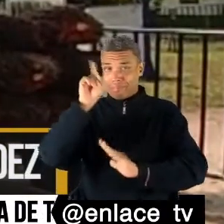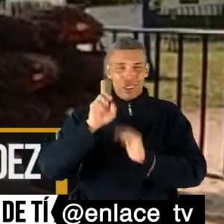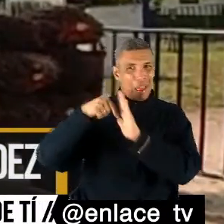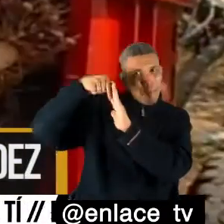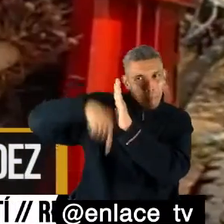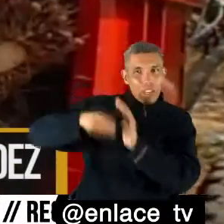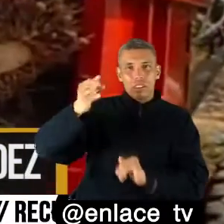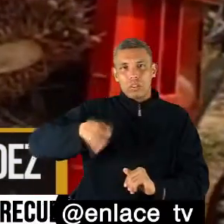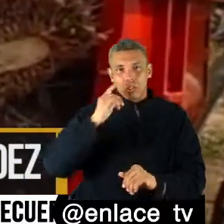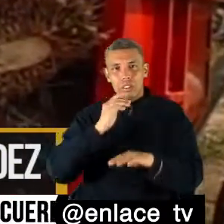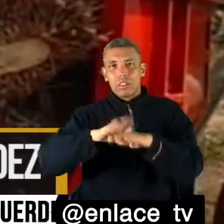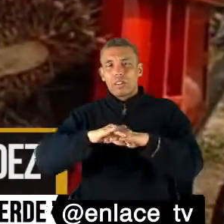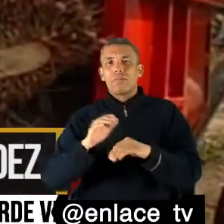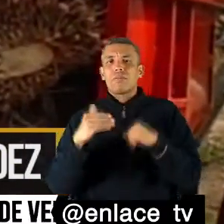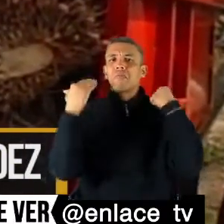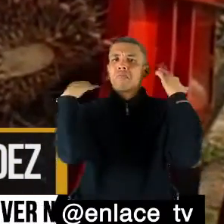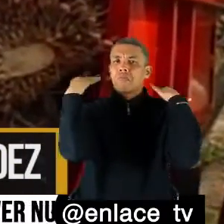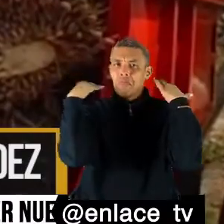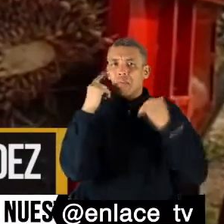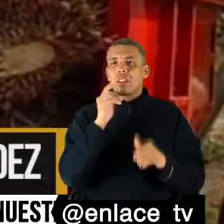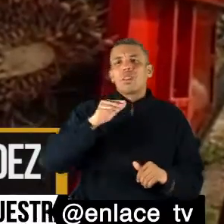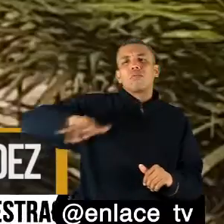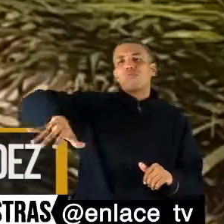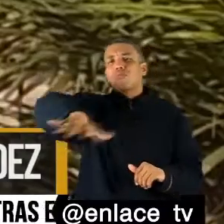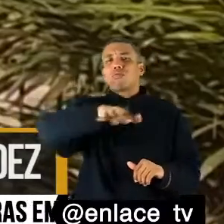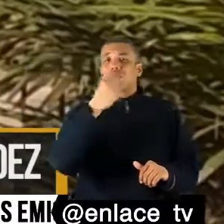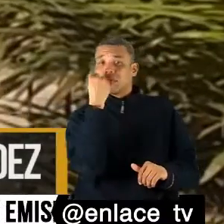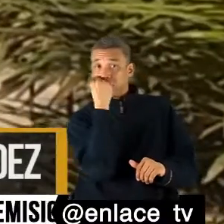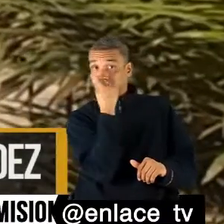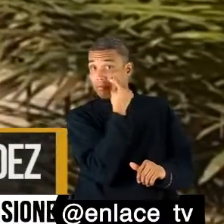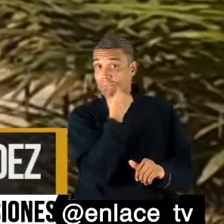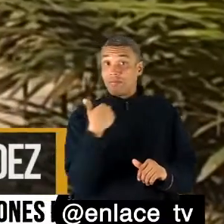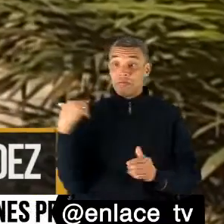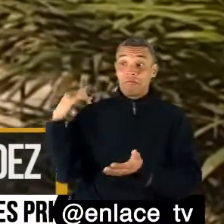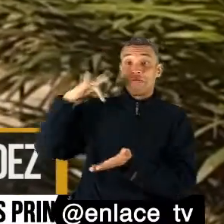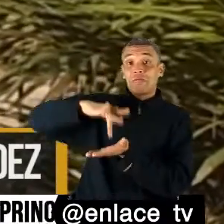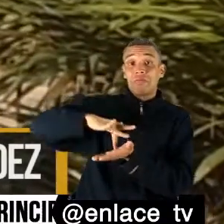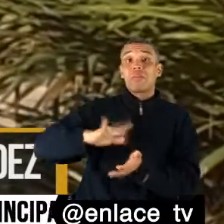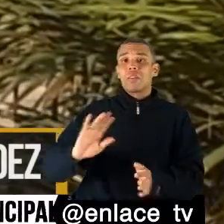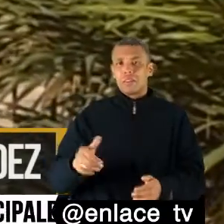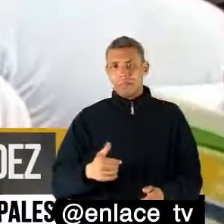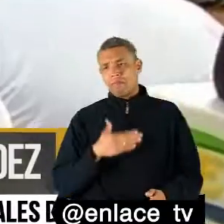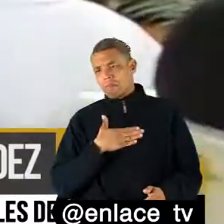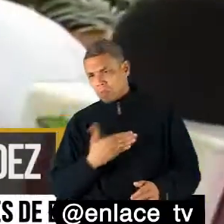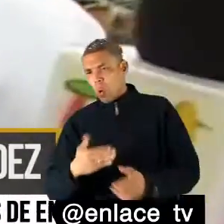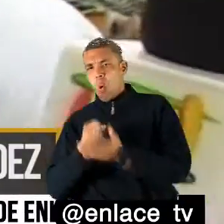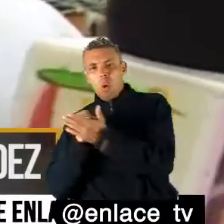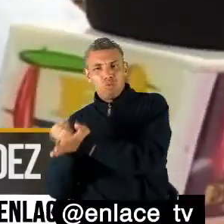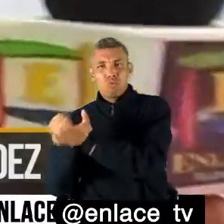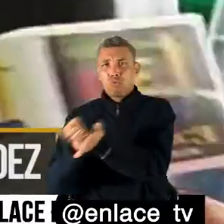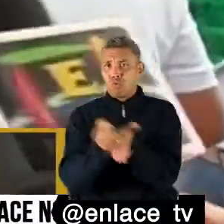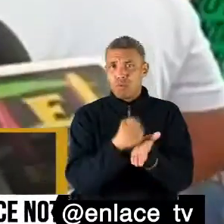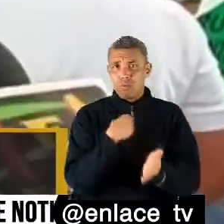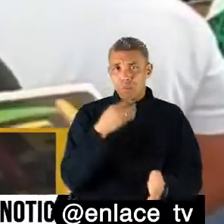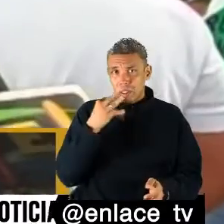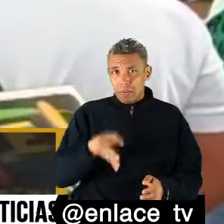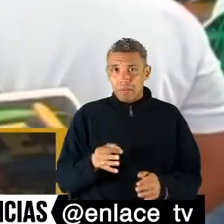de 2.000 hectáreas a campesinos en acto presidido por Juan Manuel Santos, presidente de Colombia. O sea, ¿la ley de tierras del presidente Santos no